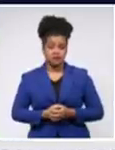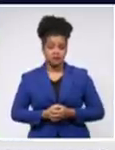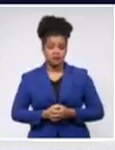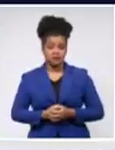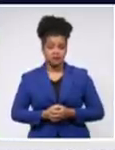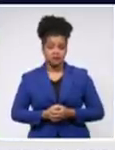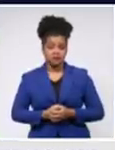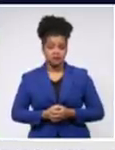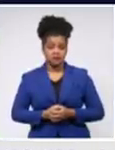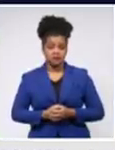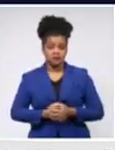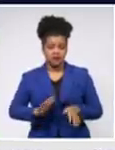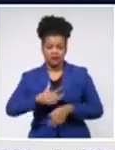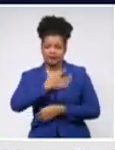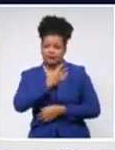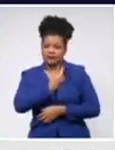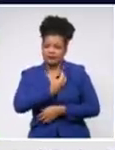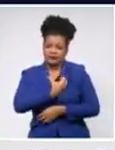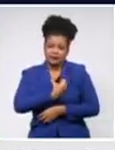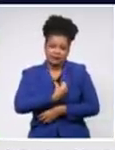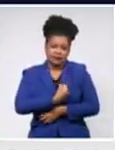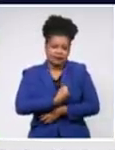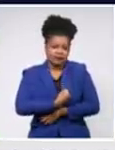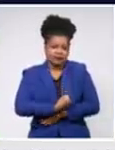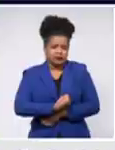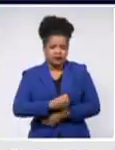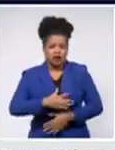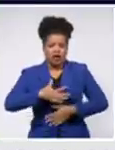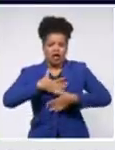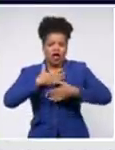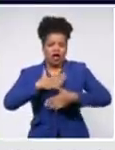de depresión súbito, de depresión respiratoria.